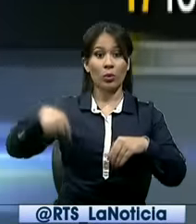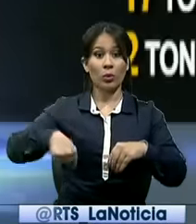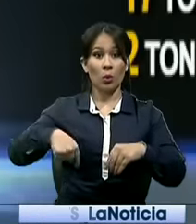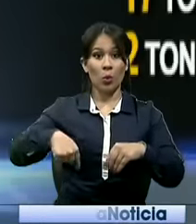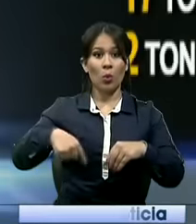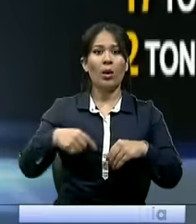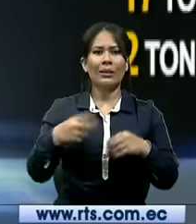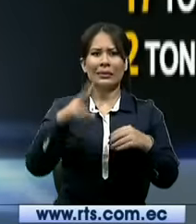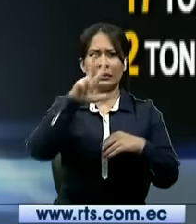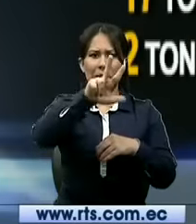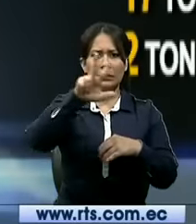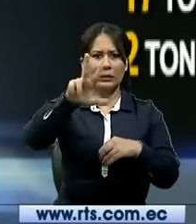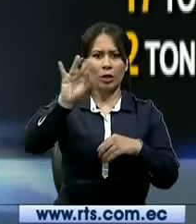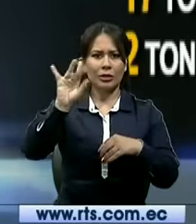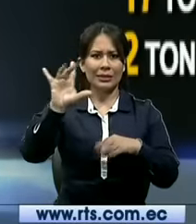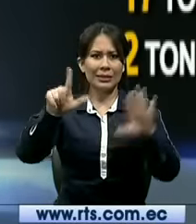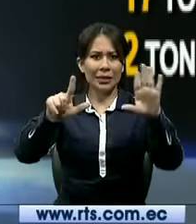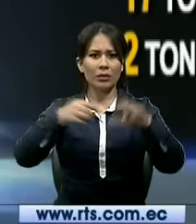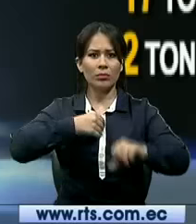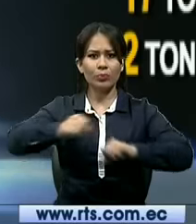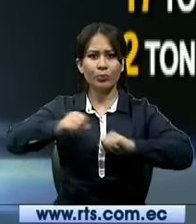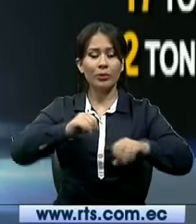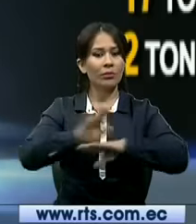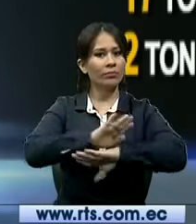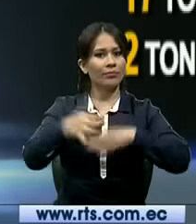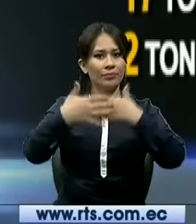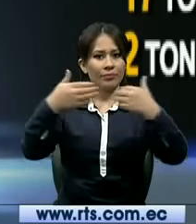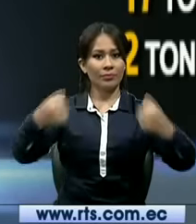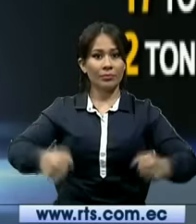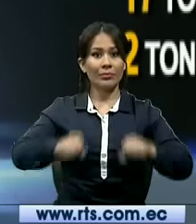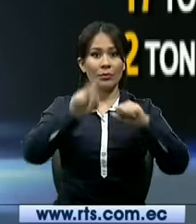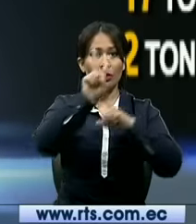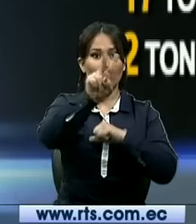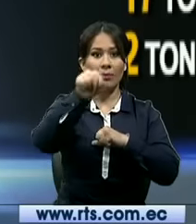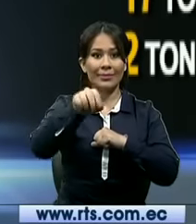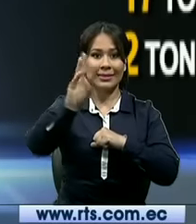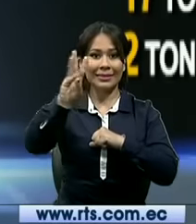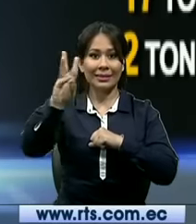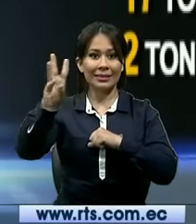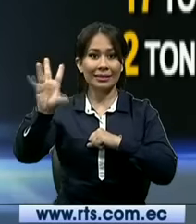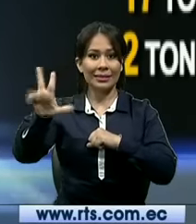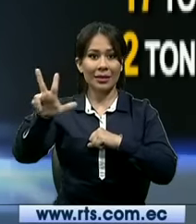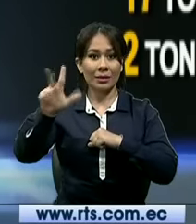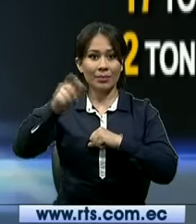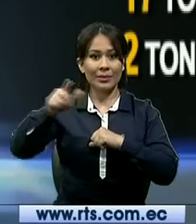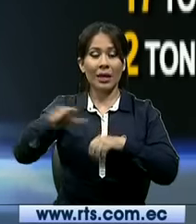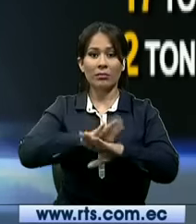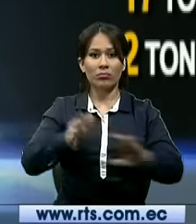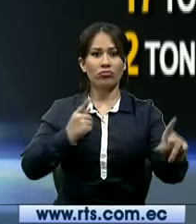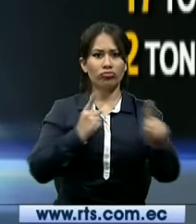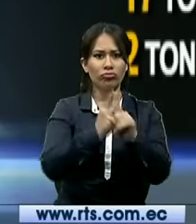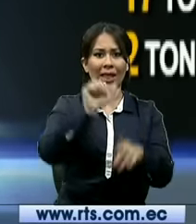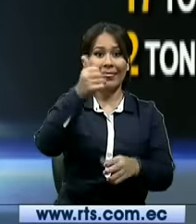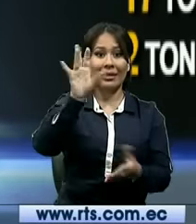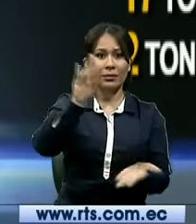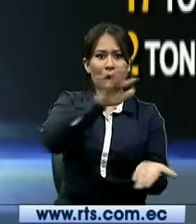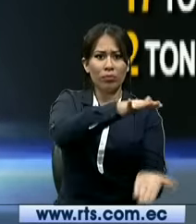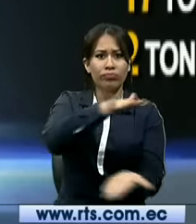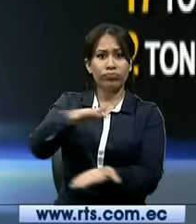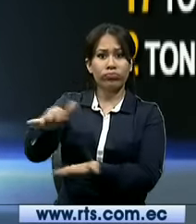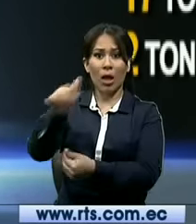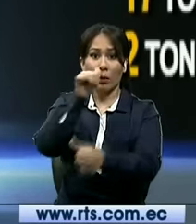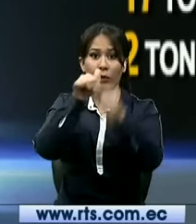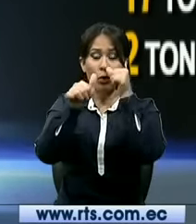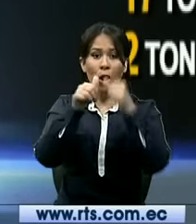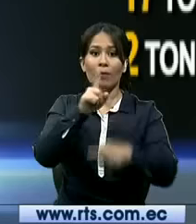3.387 operativos. Se han detenido a 2.663 personas. Y se han incautado 17 toneladas de drogas